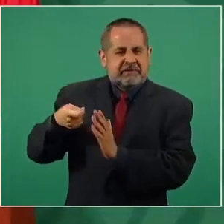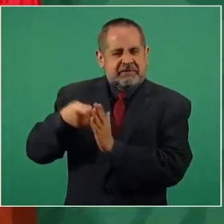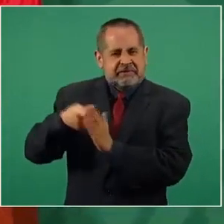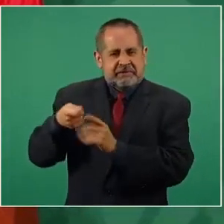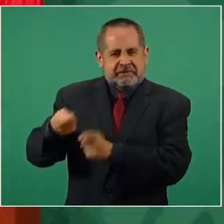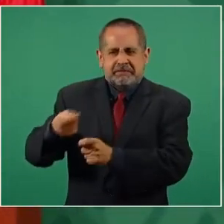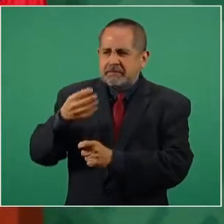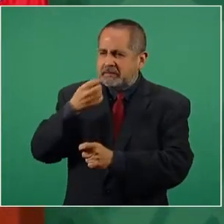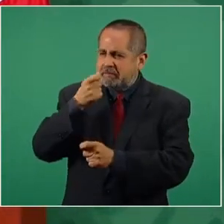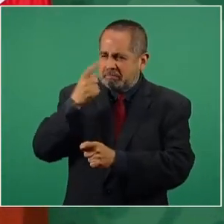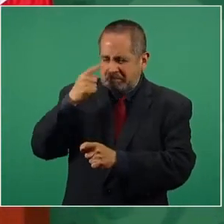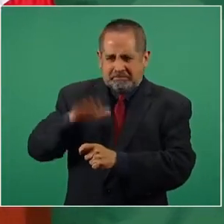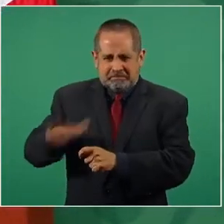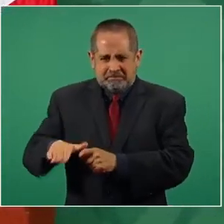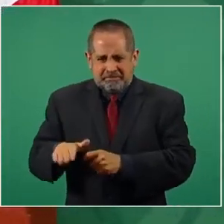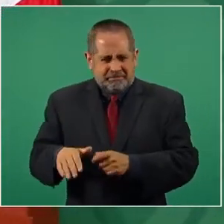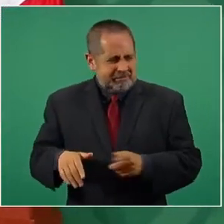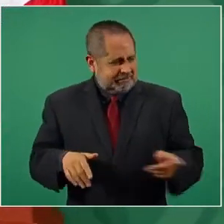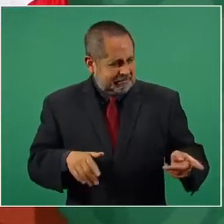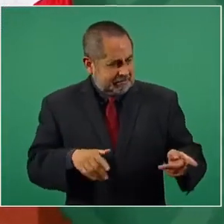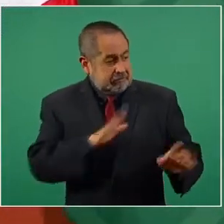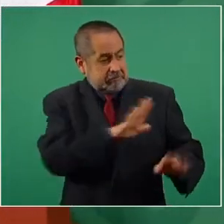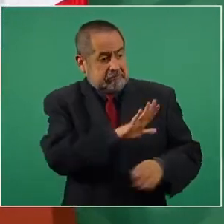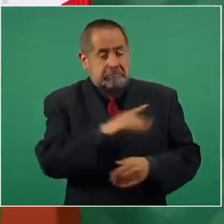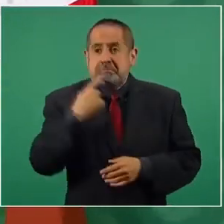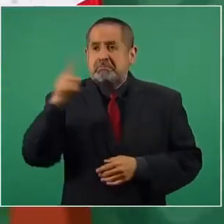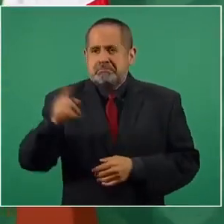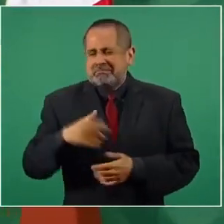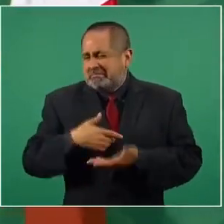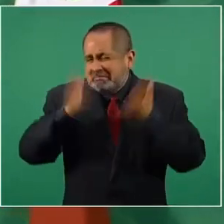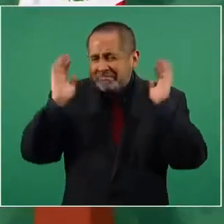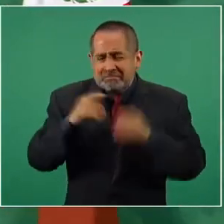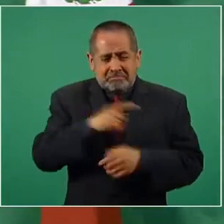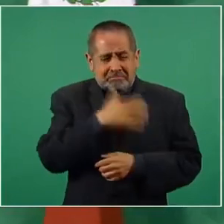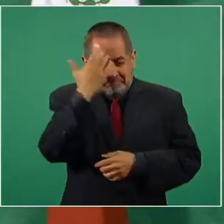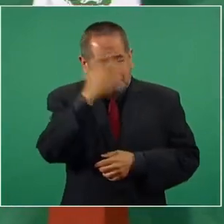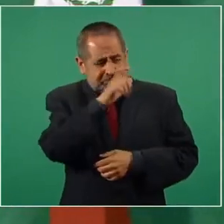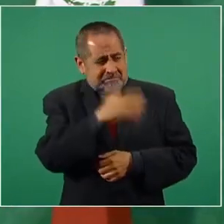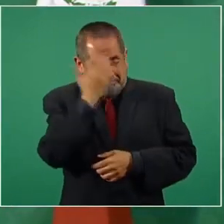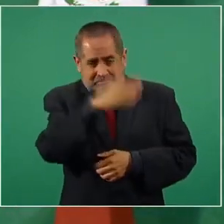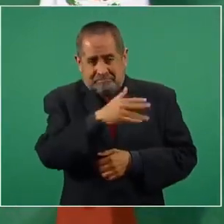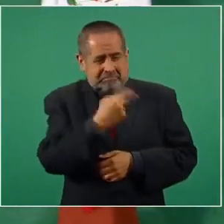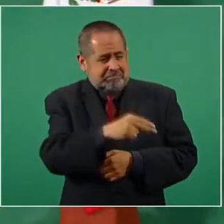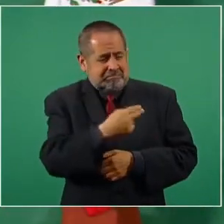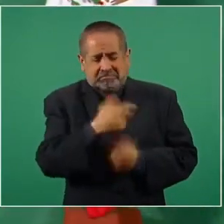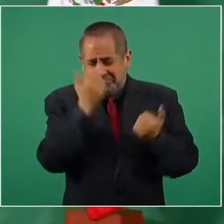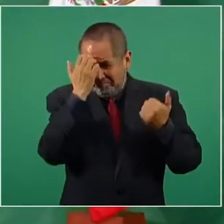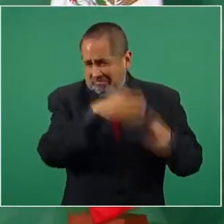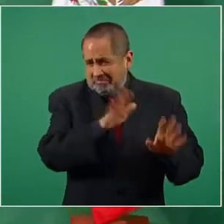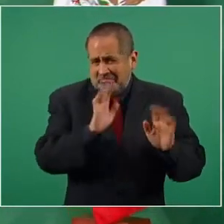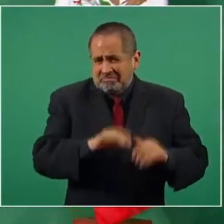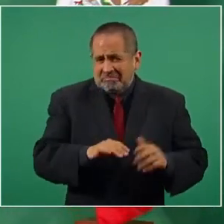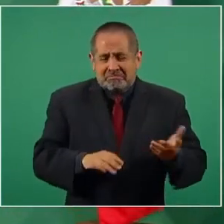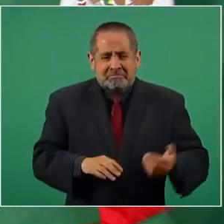de medicamento. Ni sé quién es, ni sé cómo se llama. Además,